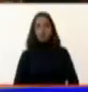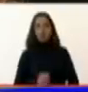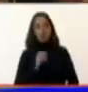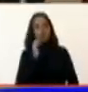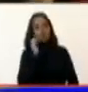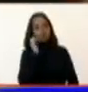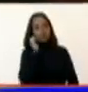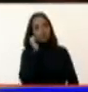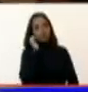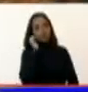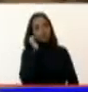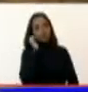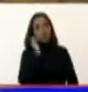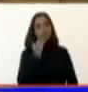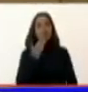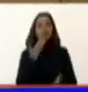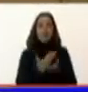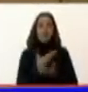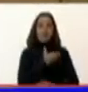Gracias, presidente.